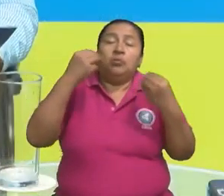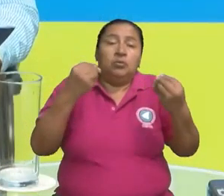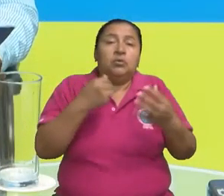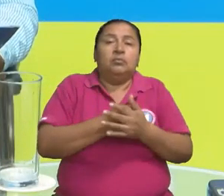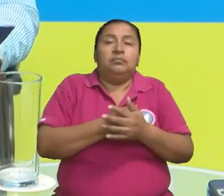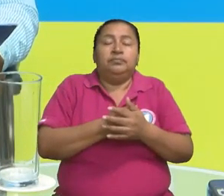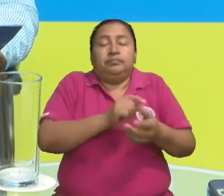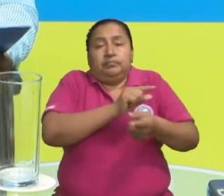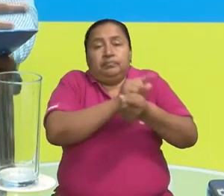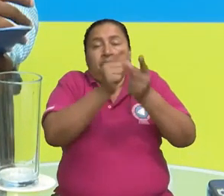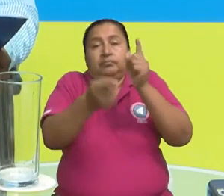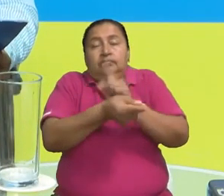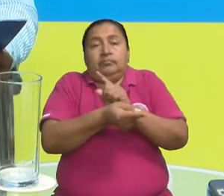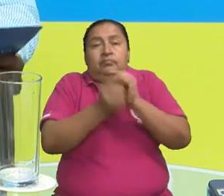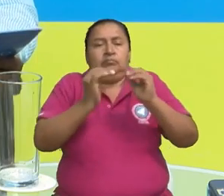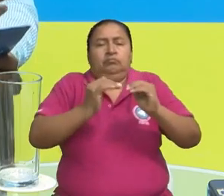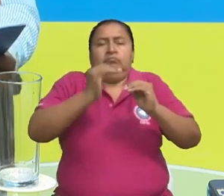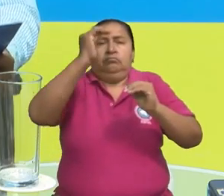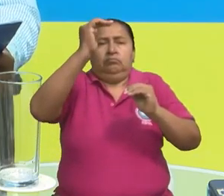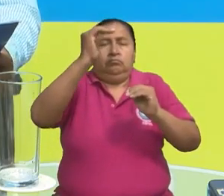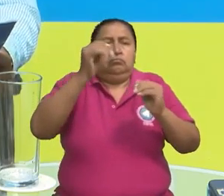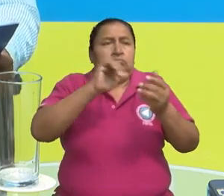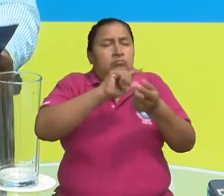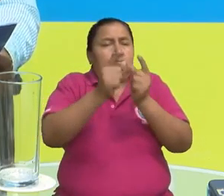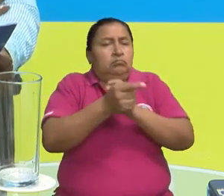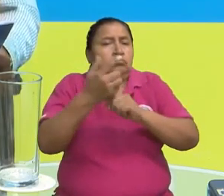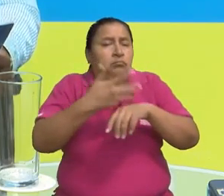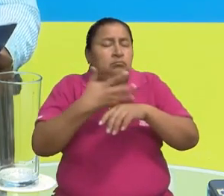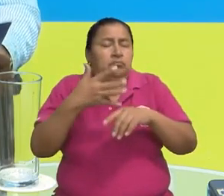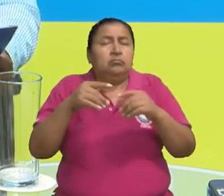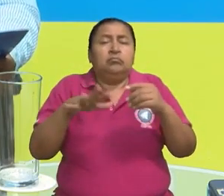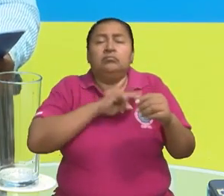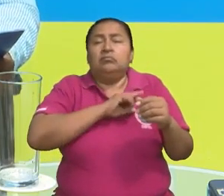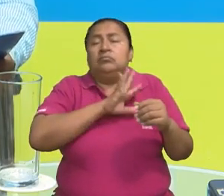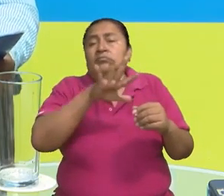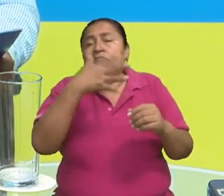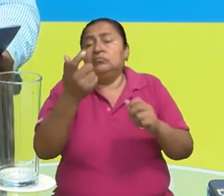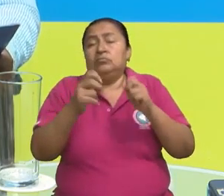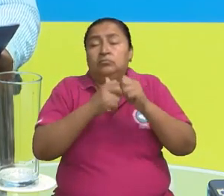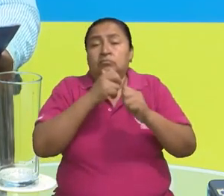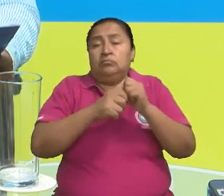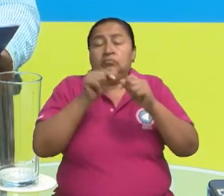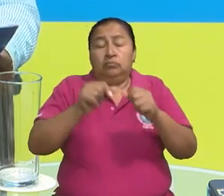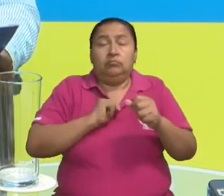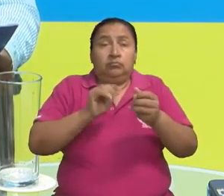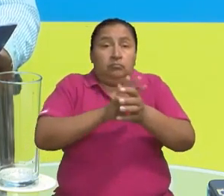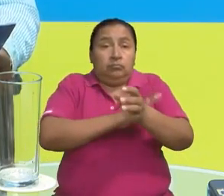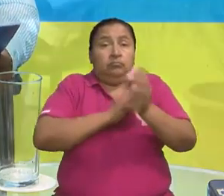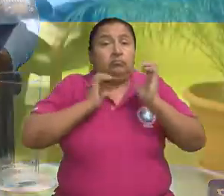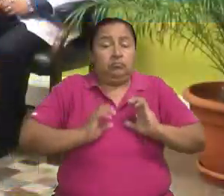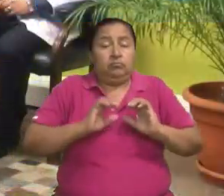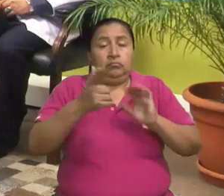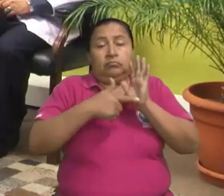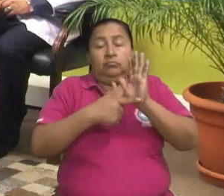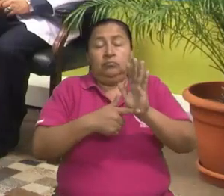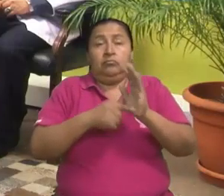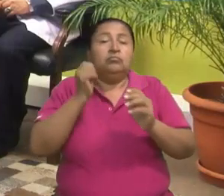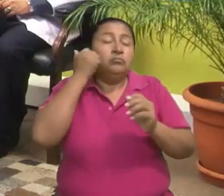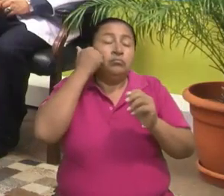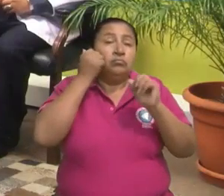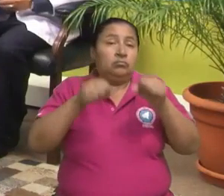cambio de altitud o cambio de clima que otros también factores de riesgo existen para que nosotros presentemos infección en nuestro oído